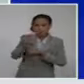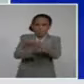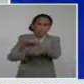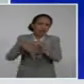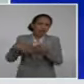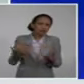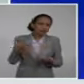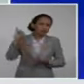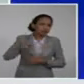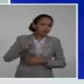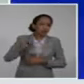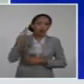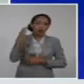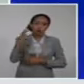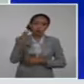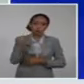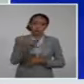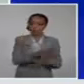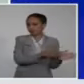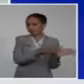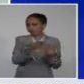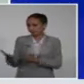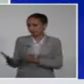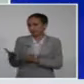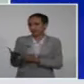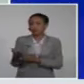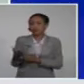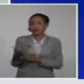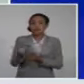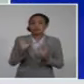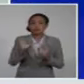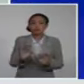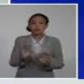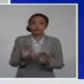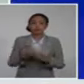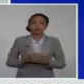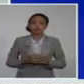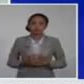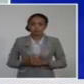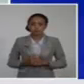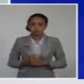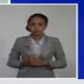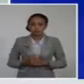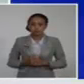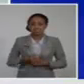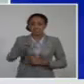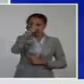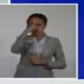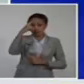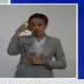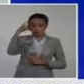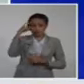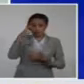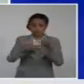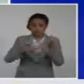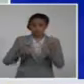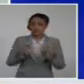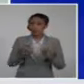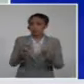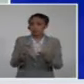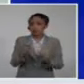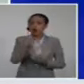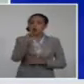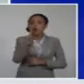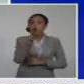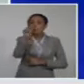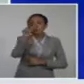En Camagüey se diagnostica, en Santi Espíritu se diagnostica un caso